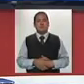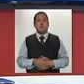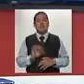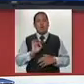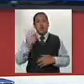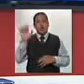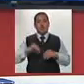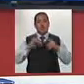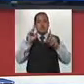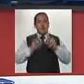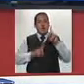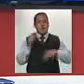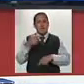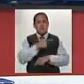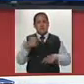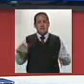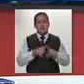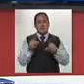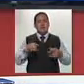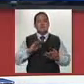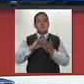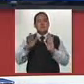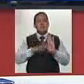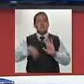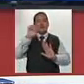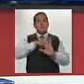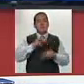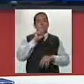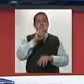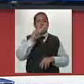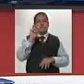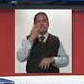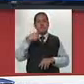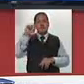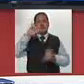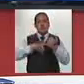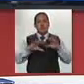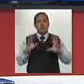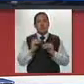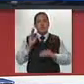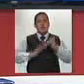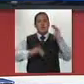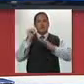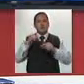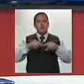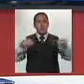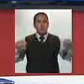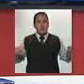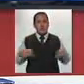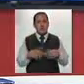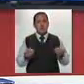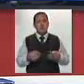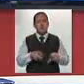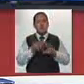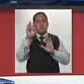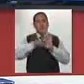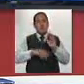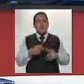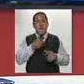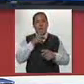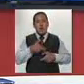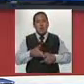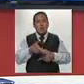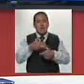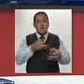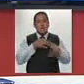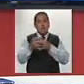En otro tema, dentro de algunas semanas se licitarán proyectos por 120 millones de soles para la construcción de reservorios como parte del programa Mi Riego,